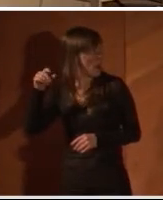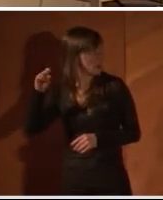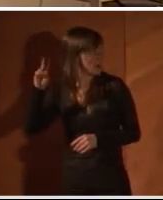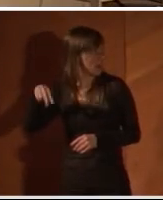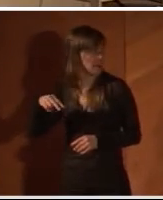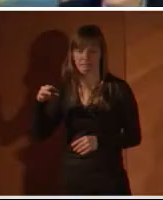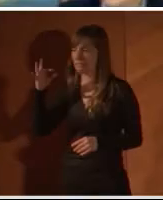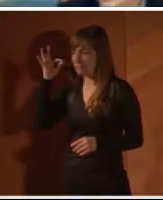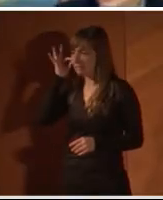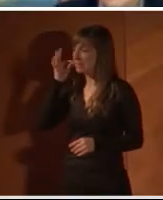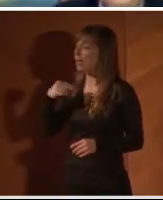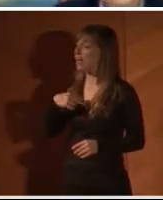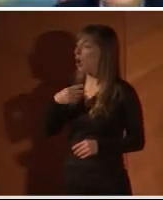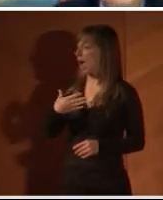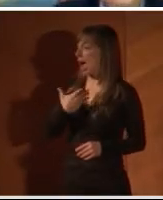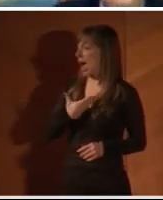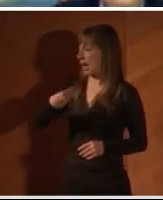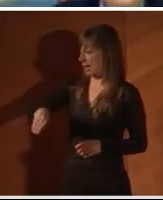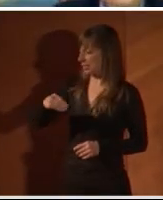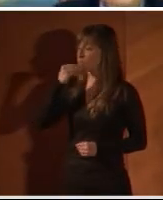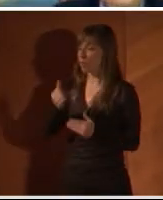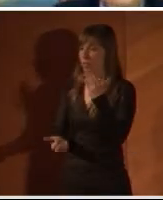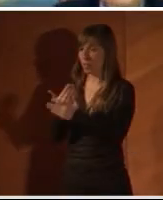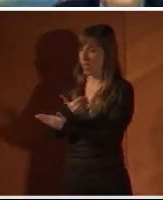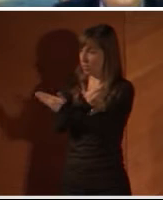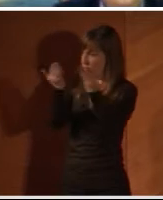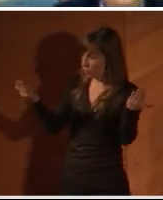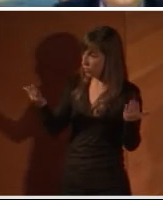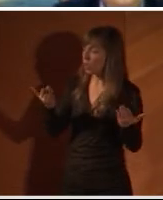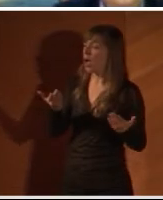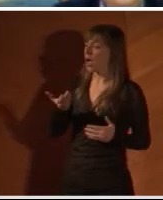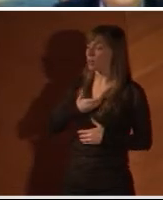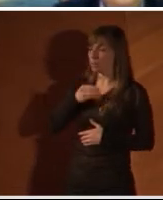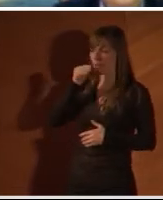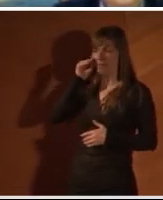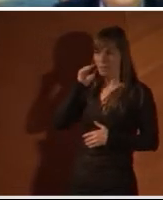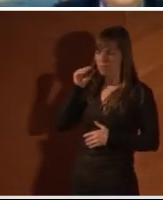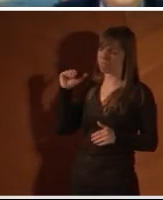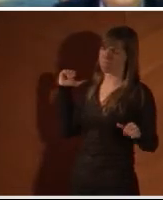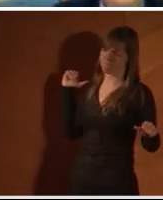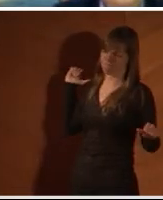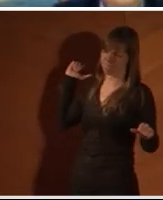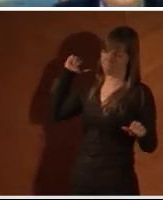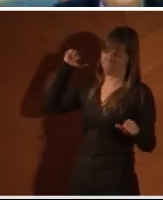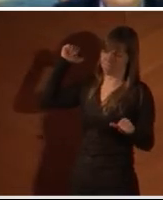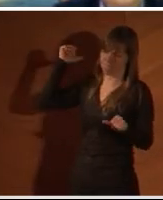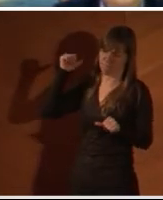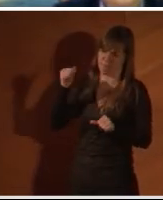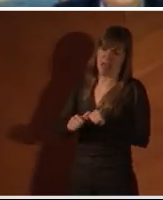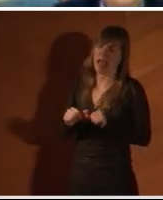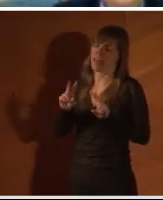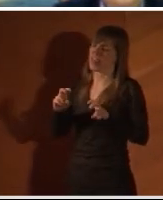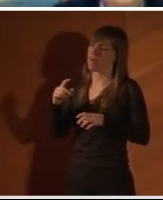Hola, buen día a todos y totes. El Ayuntamiento de Castellón tiene una larga trayectoria en procesos de